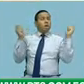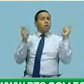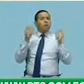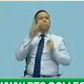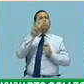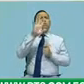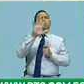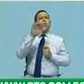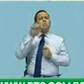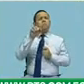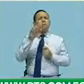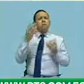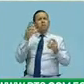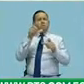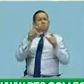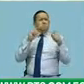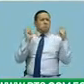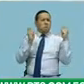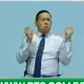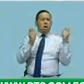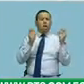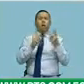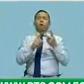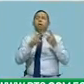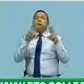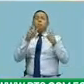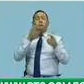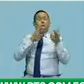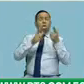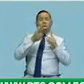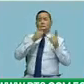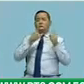26.625 hasta el momento. Respecto a los libadores, a nivel nacional son